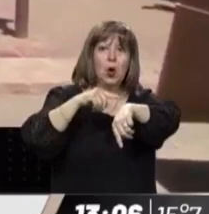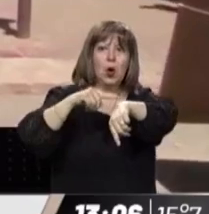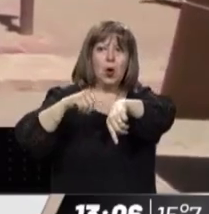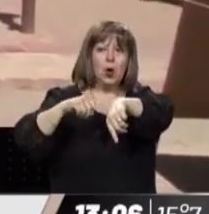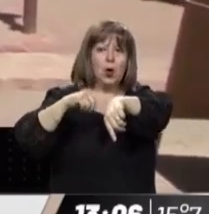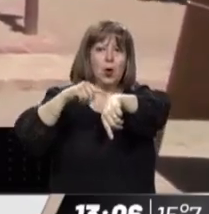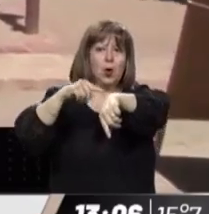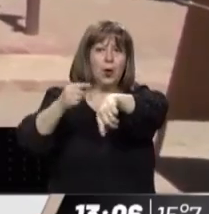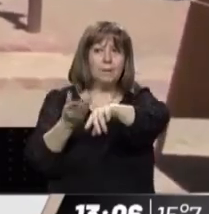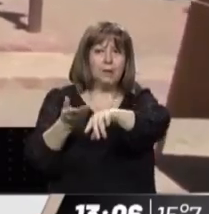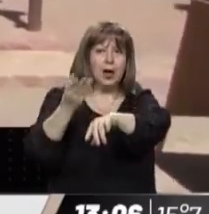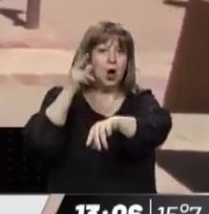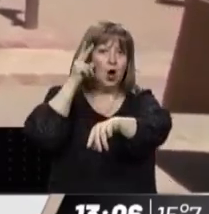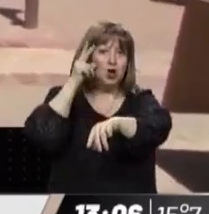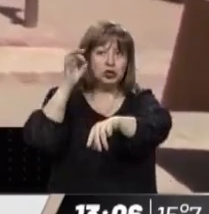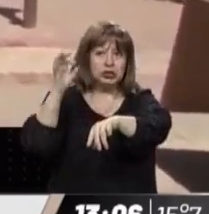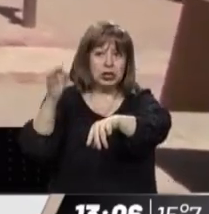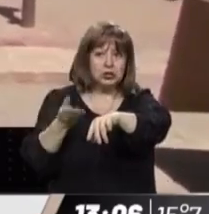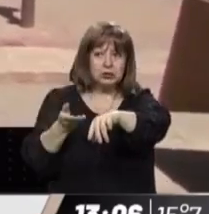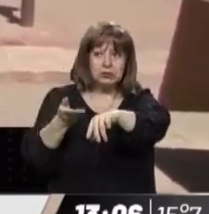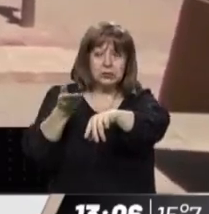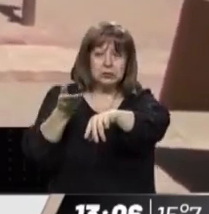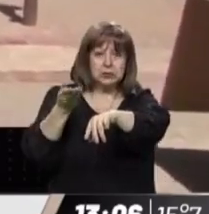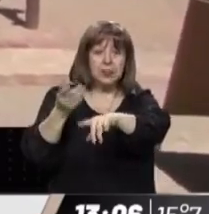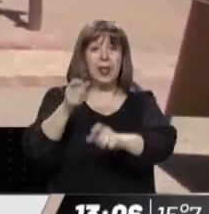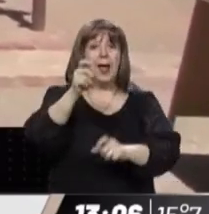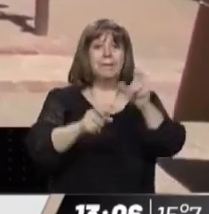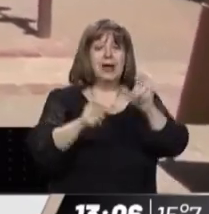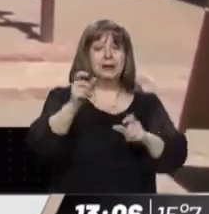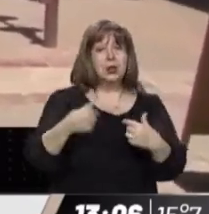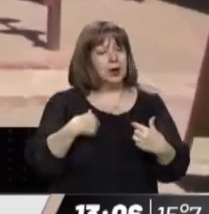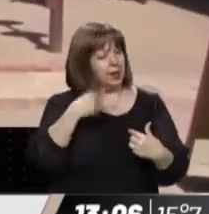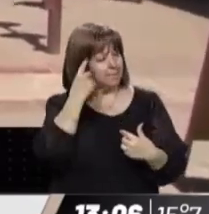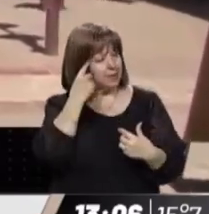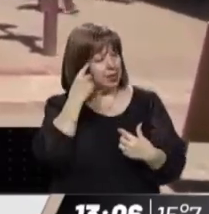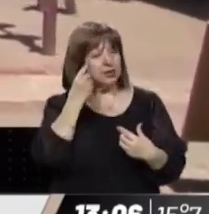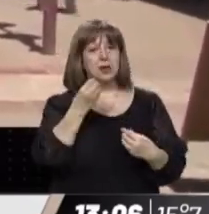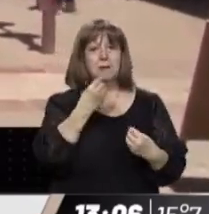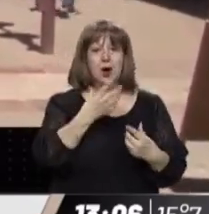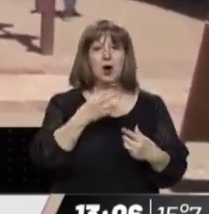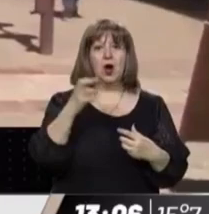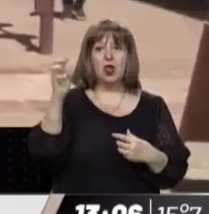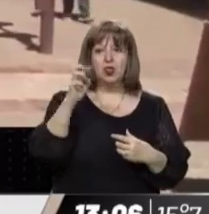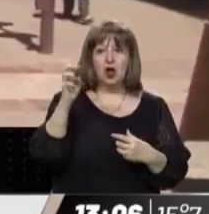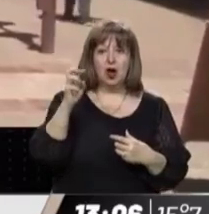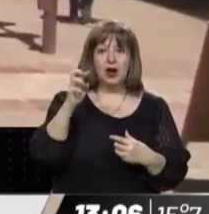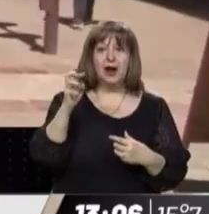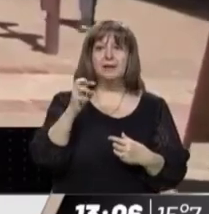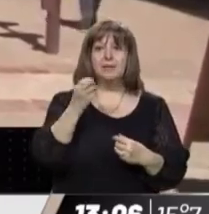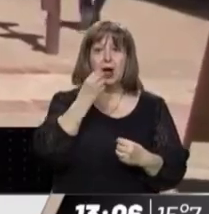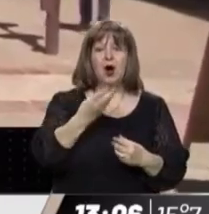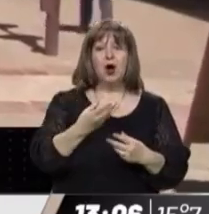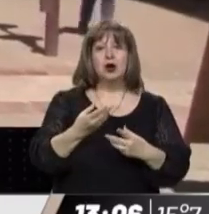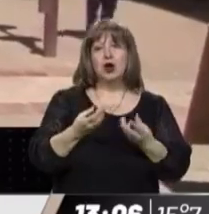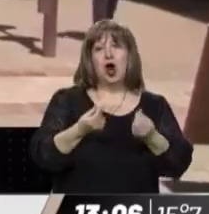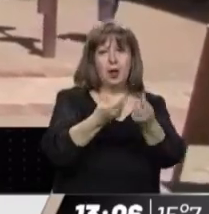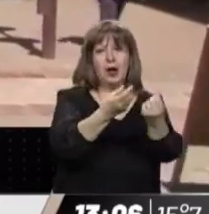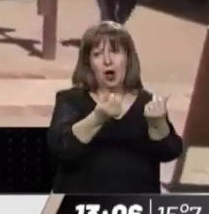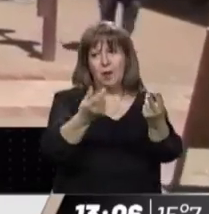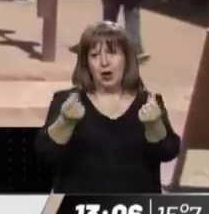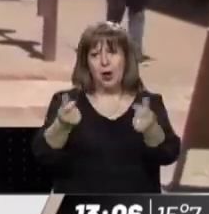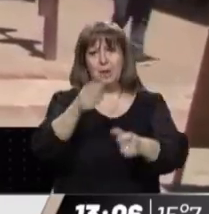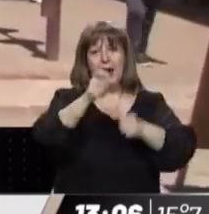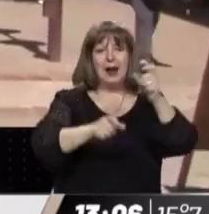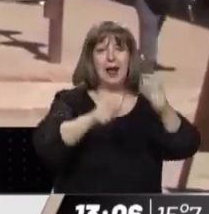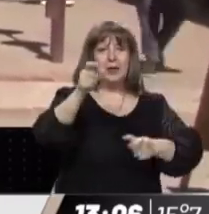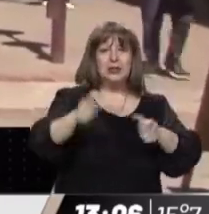fue subiendo a 800 y lo que hace la gente es creer que en realidad el dólar va a seguir subiendo y por eso no dejan de comprar.